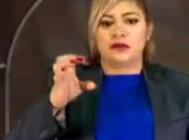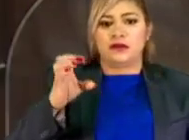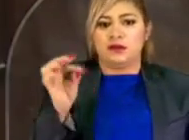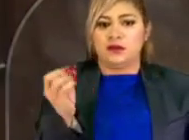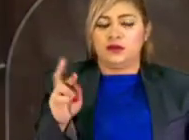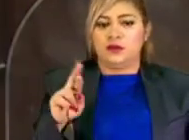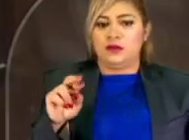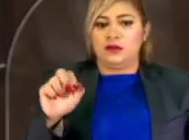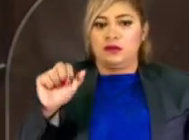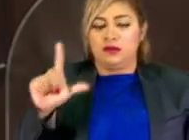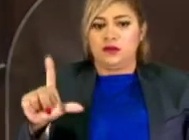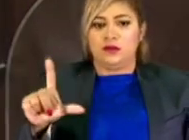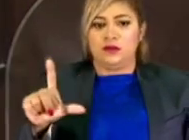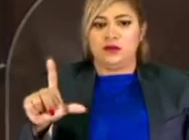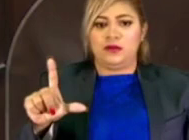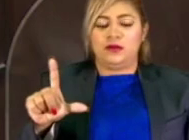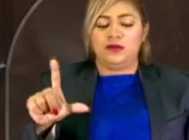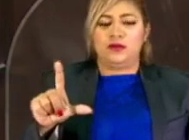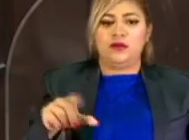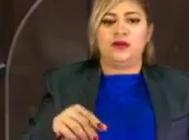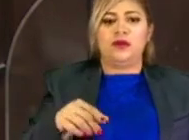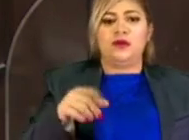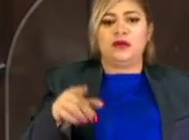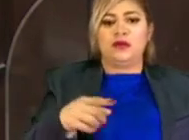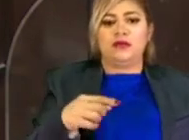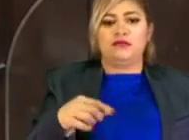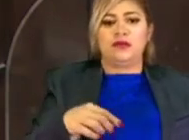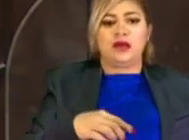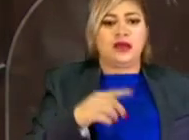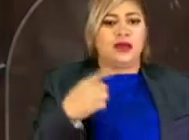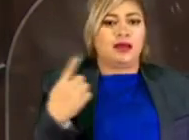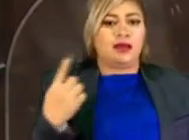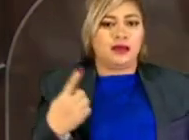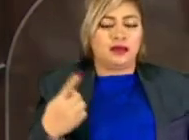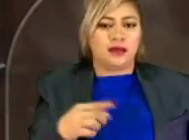Javier Caraballo Salazar, procurador general de la Nación,